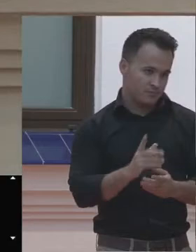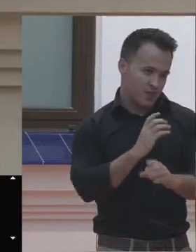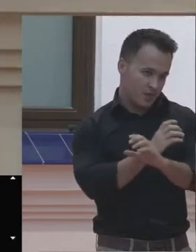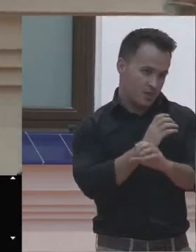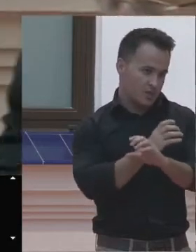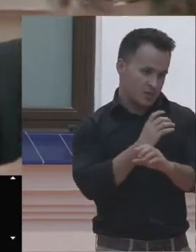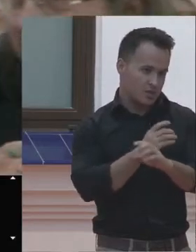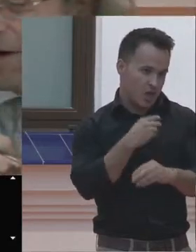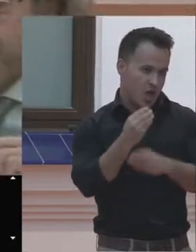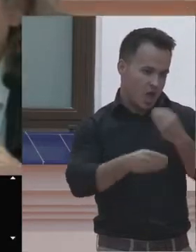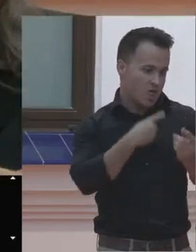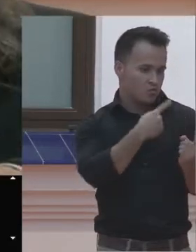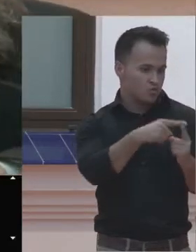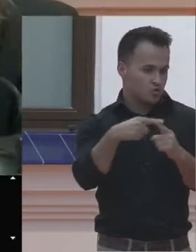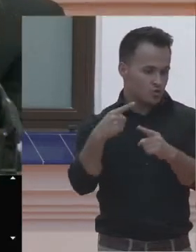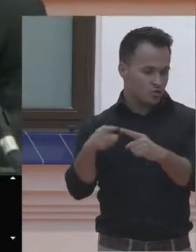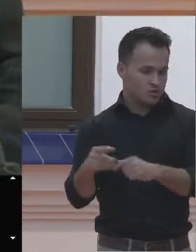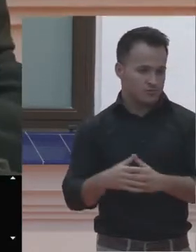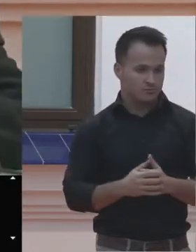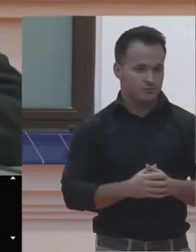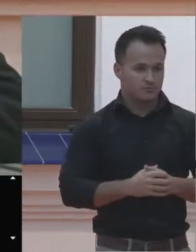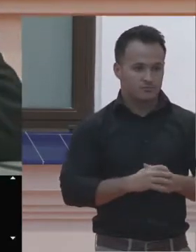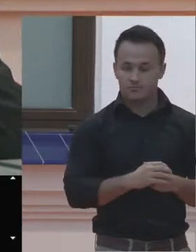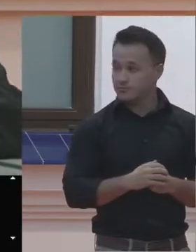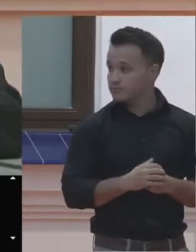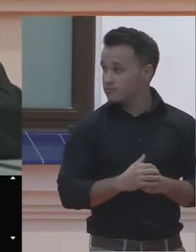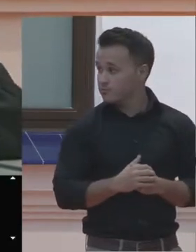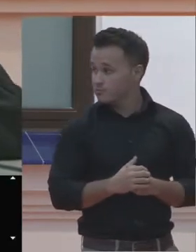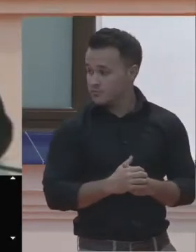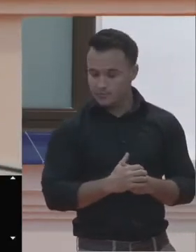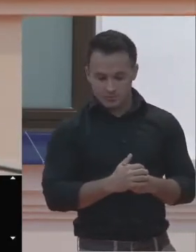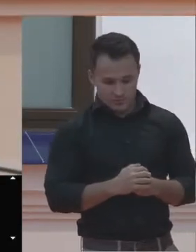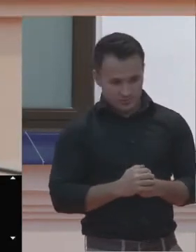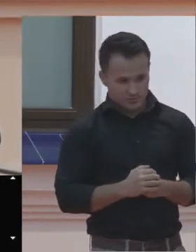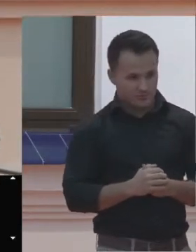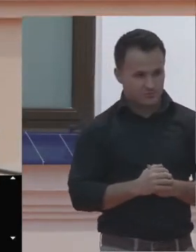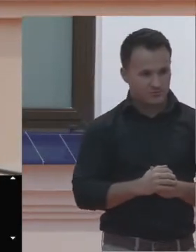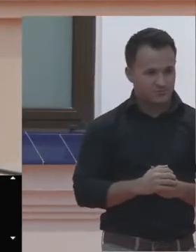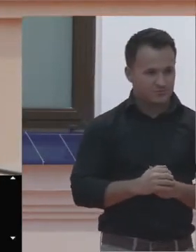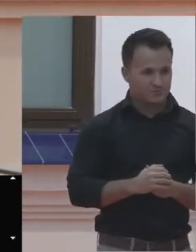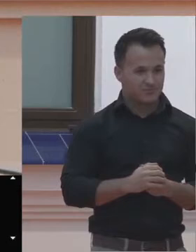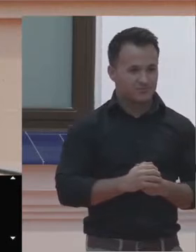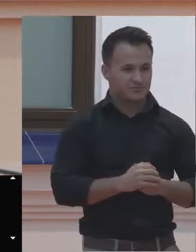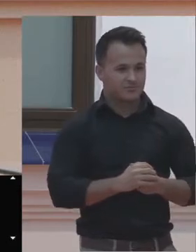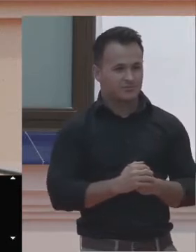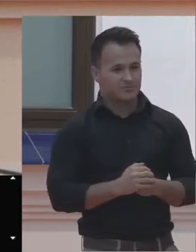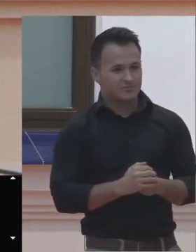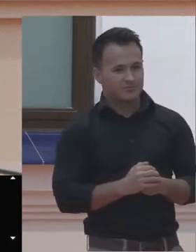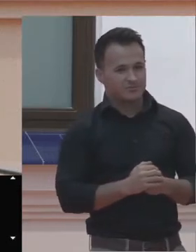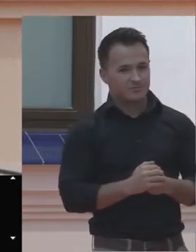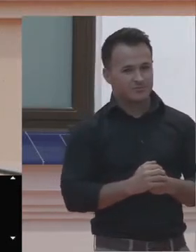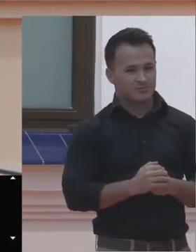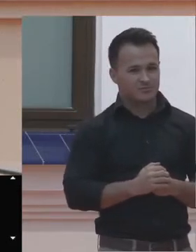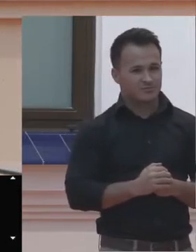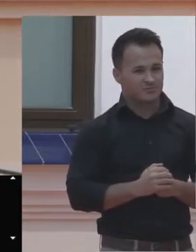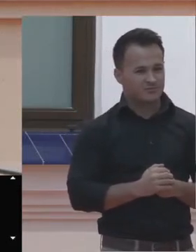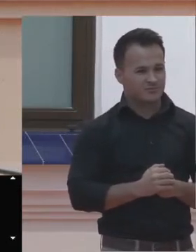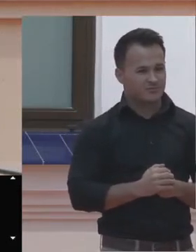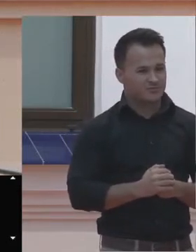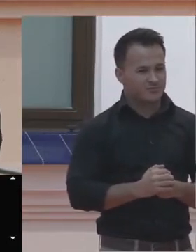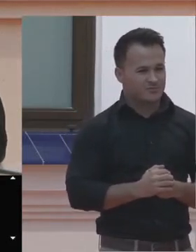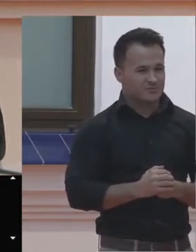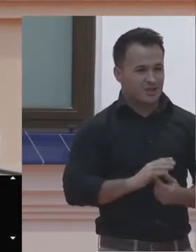Gonzalo. Antes, una aclaración con respecto a lo anterior. Me preguntabas cómo. Es que ahora tenemos dos nombres, capacidades diferentes o diversas